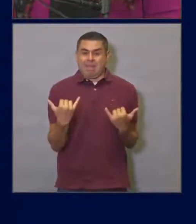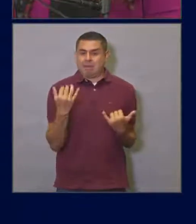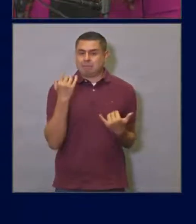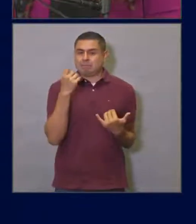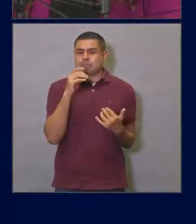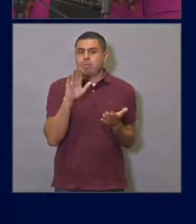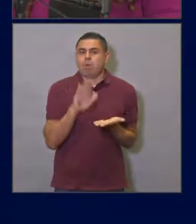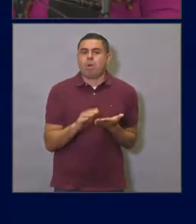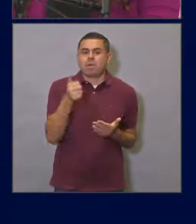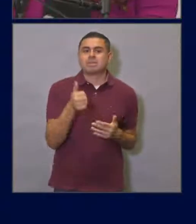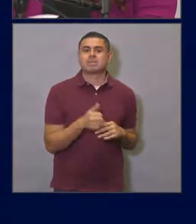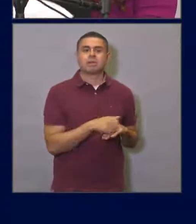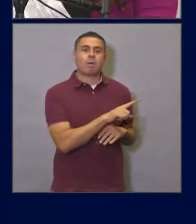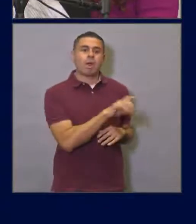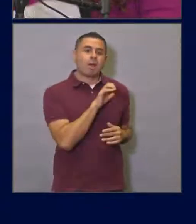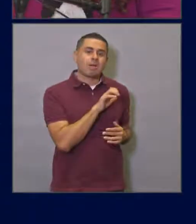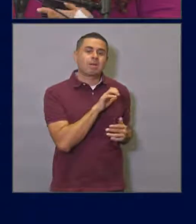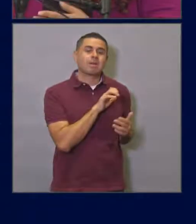100,000 personas.